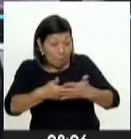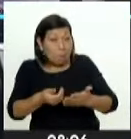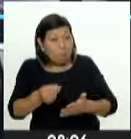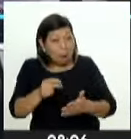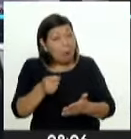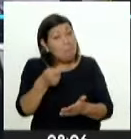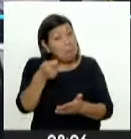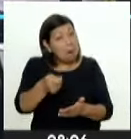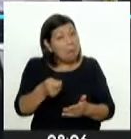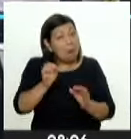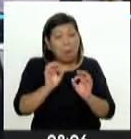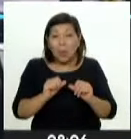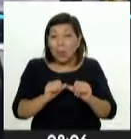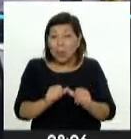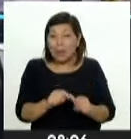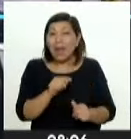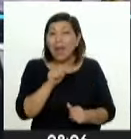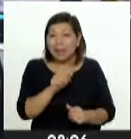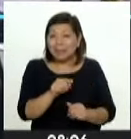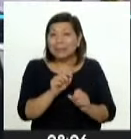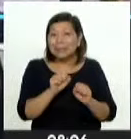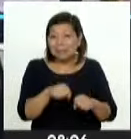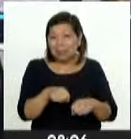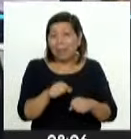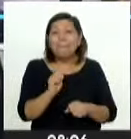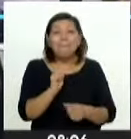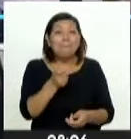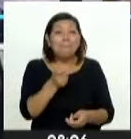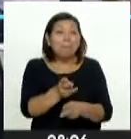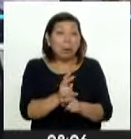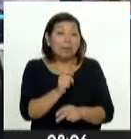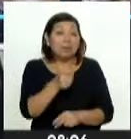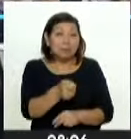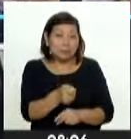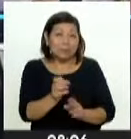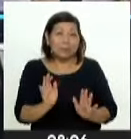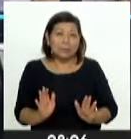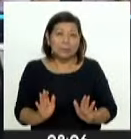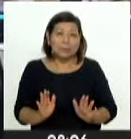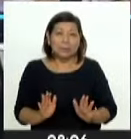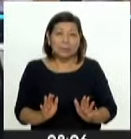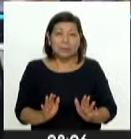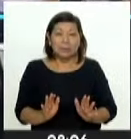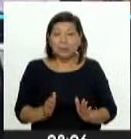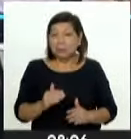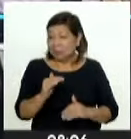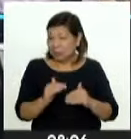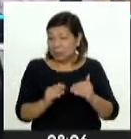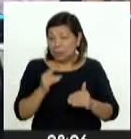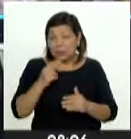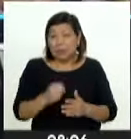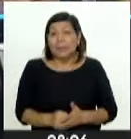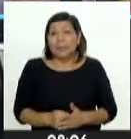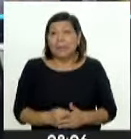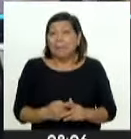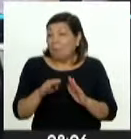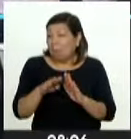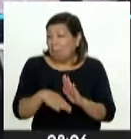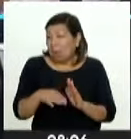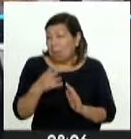ingreso permanente, ¿no? Entonces, los bancos grandes los atienden y les cobran pues tasas bastante razonable, ¿no?